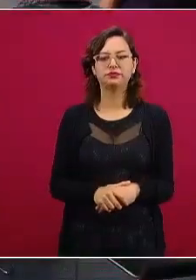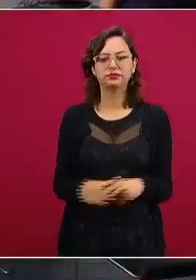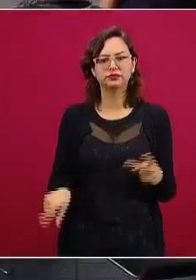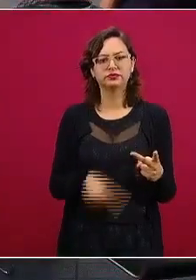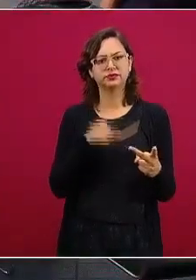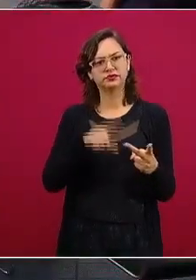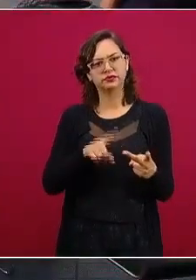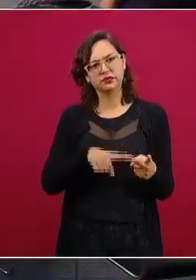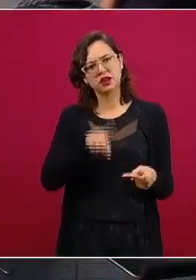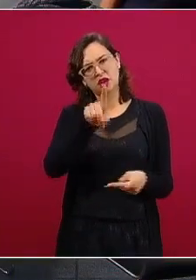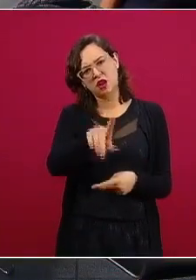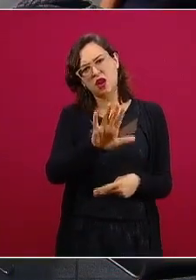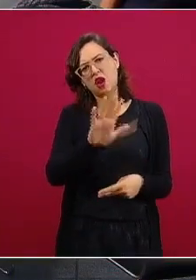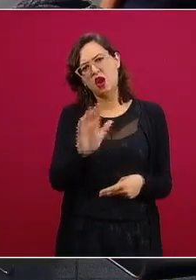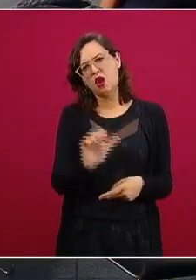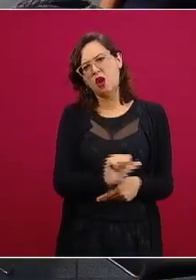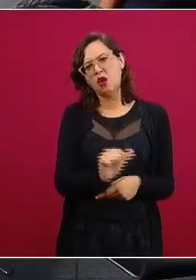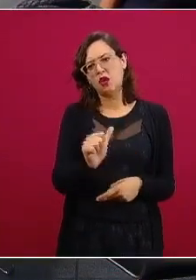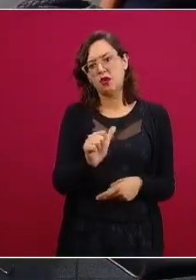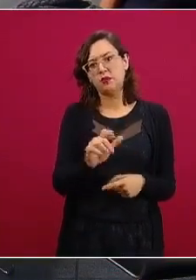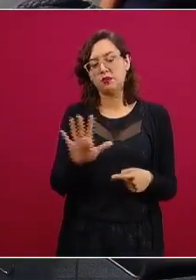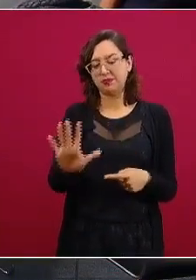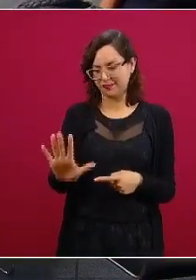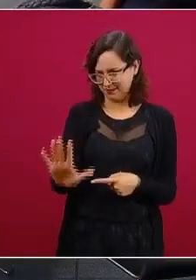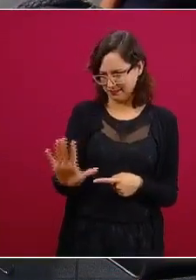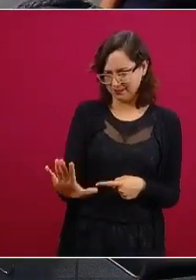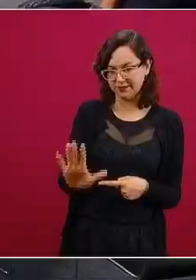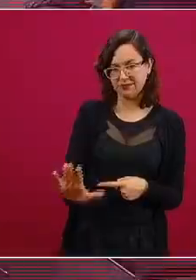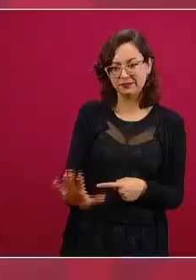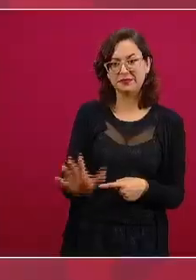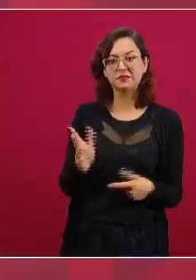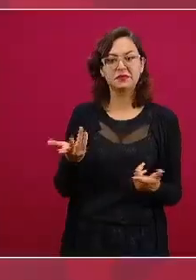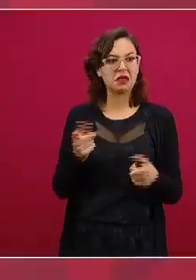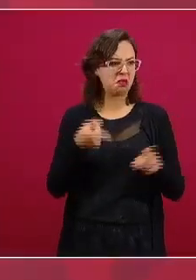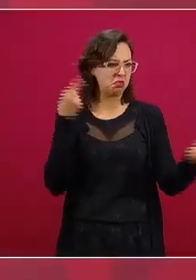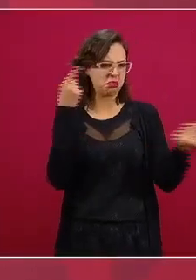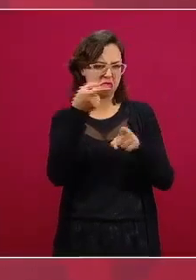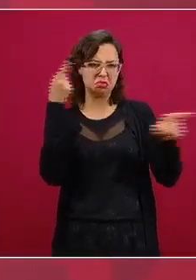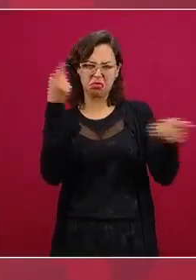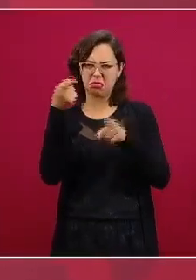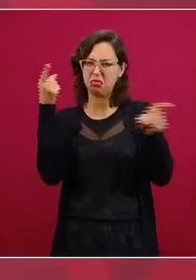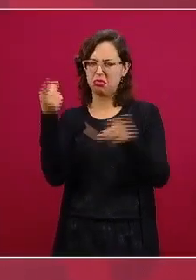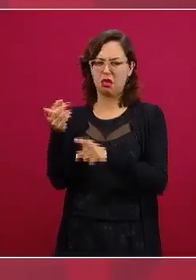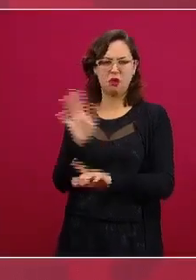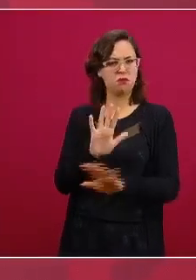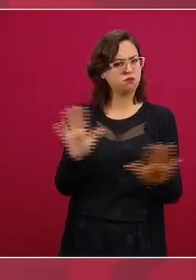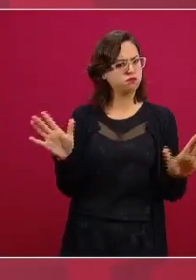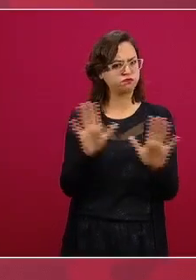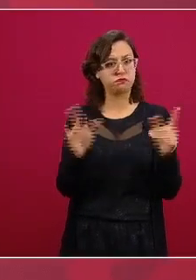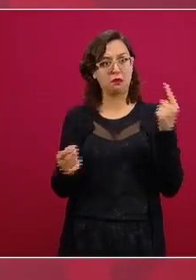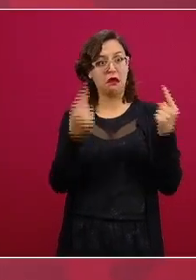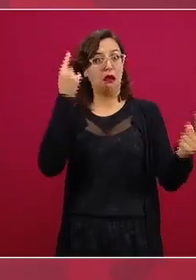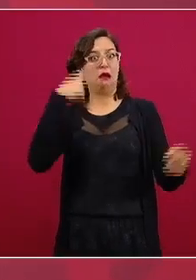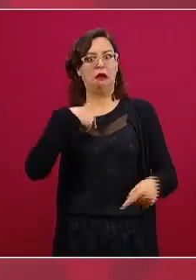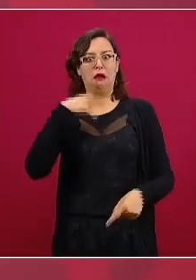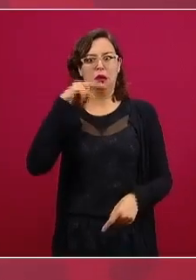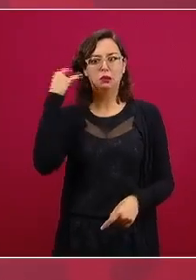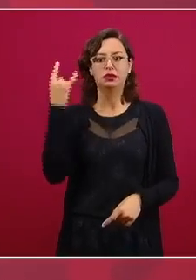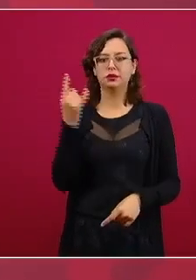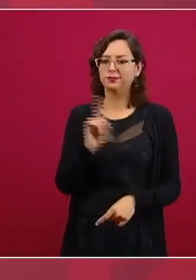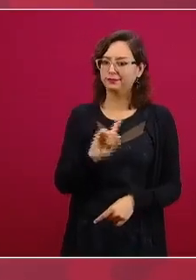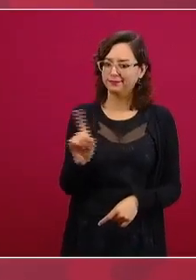hay estados de la República que ya habían anunciado… Y que nadie se sienta ofendido, o sea, es